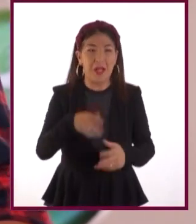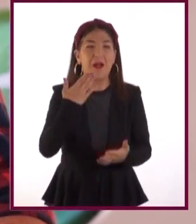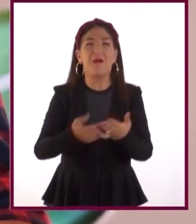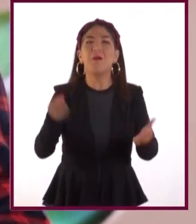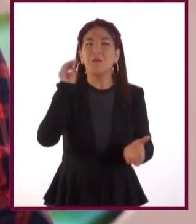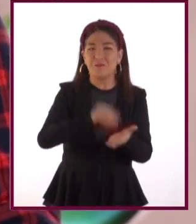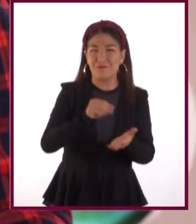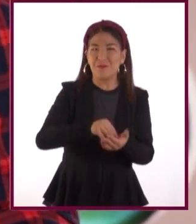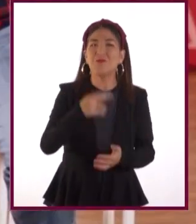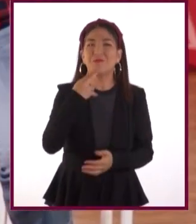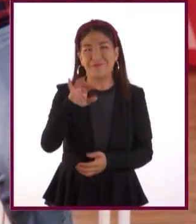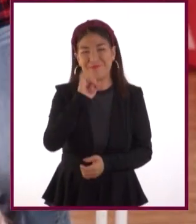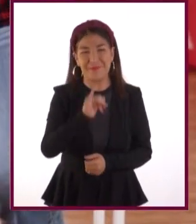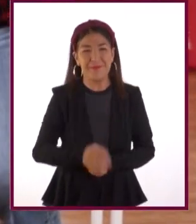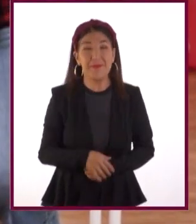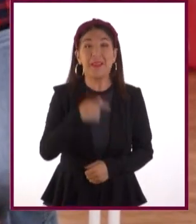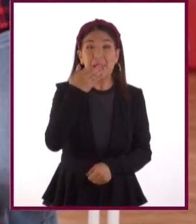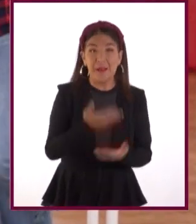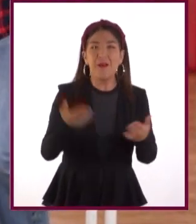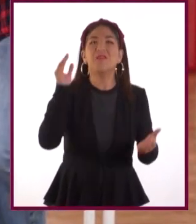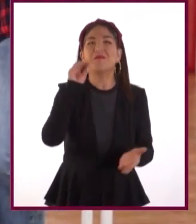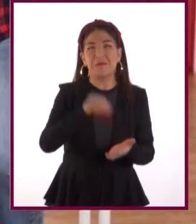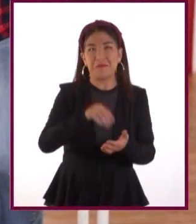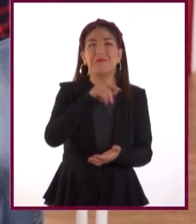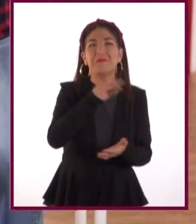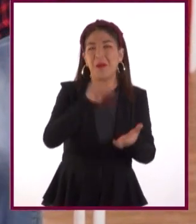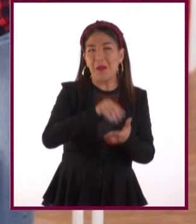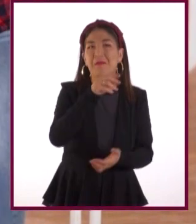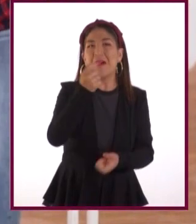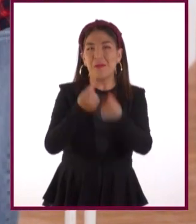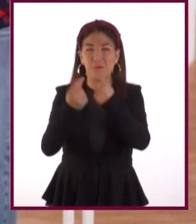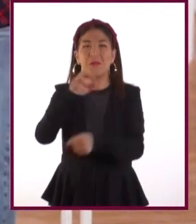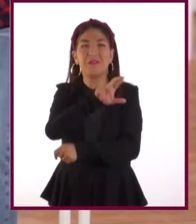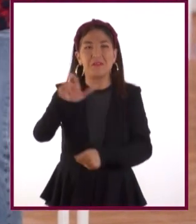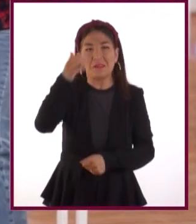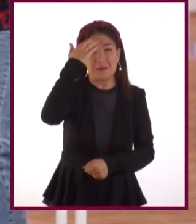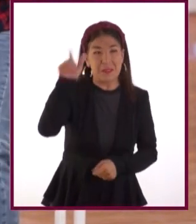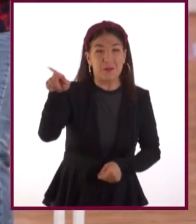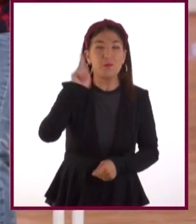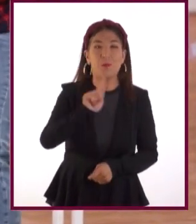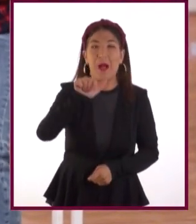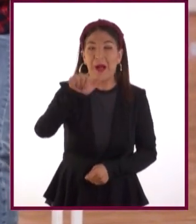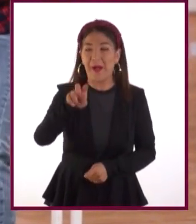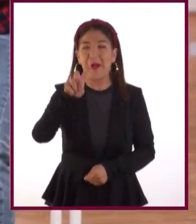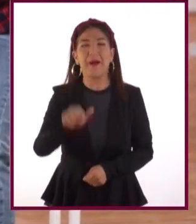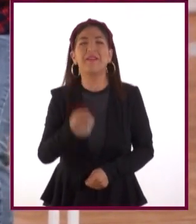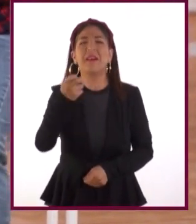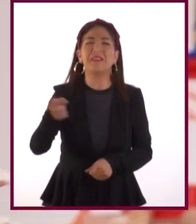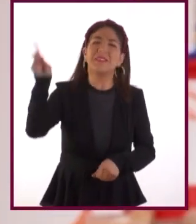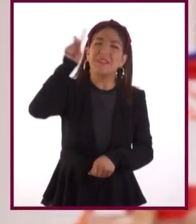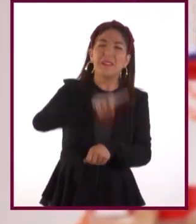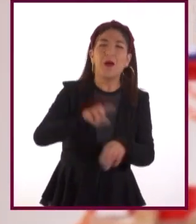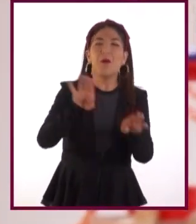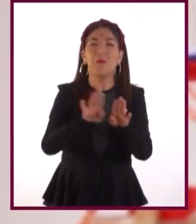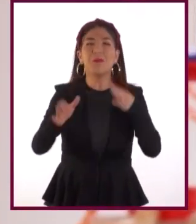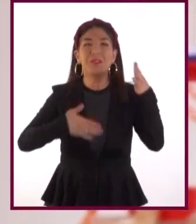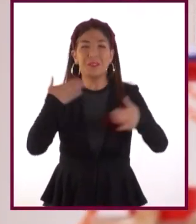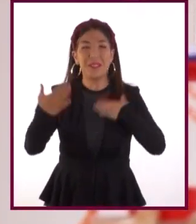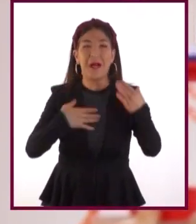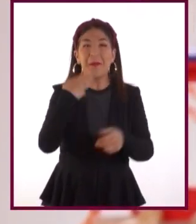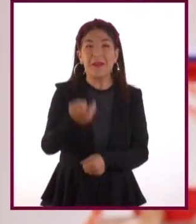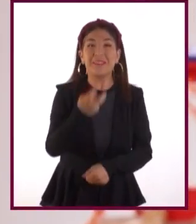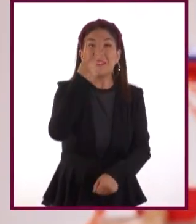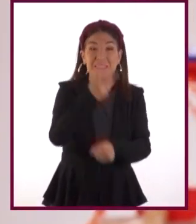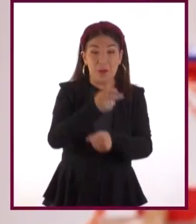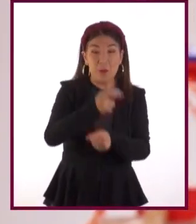y hasta nuestros días, ¿no? Sí, a la fecha todavía es reconocida. Por ejemplo, el Día Ada Lovelace es un evento anual